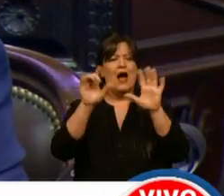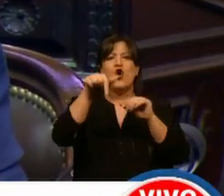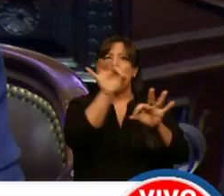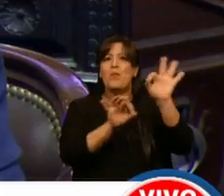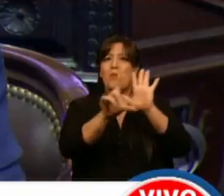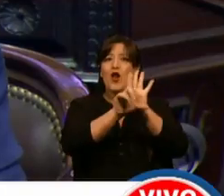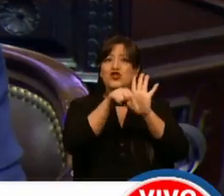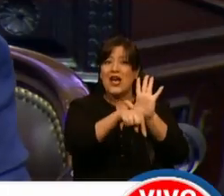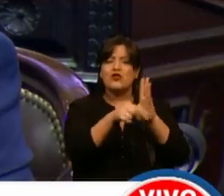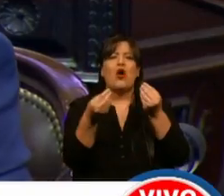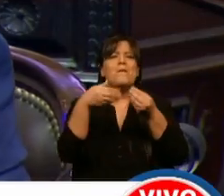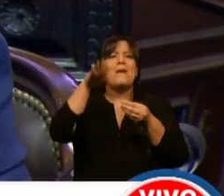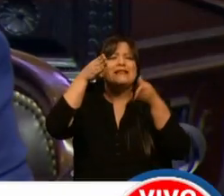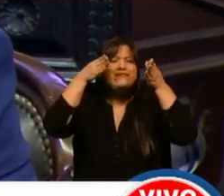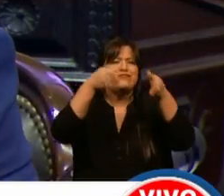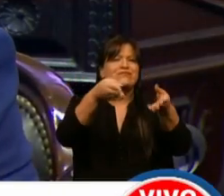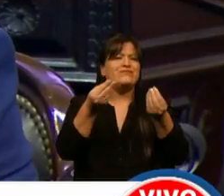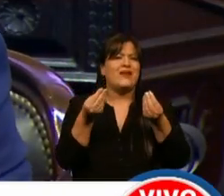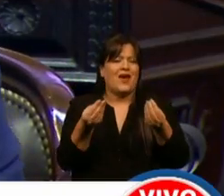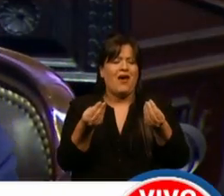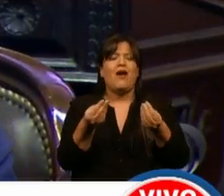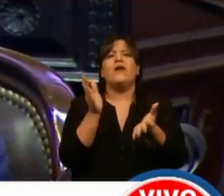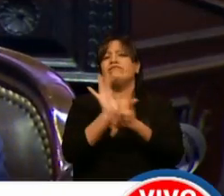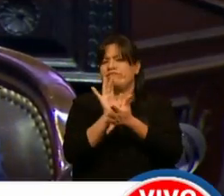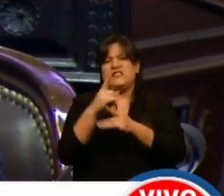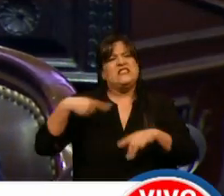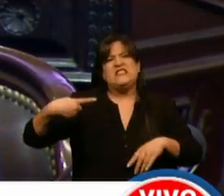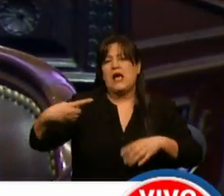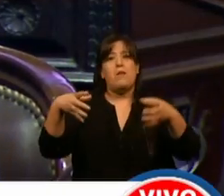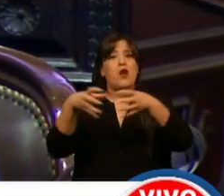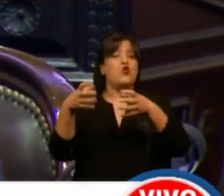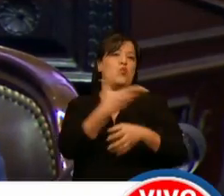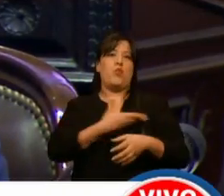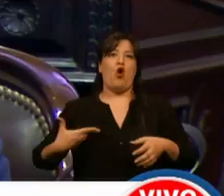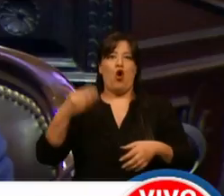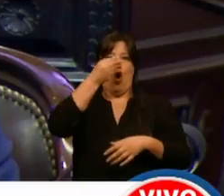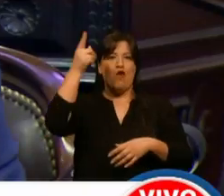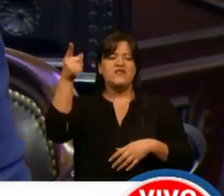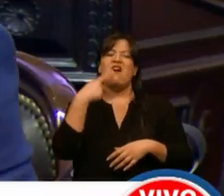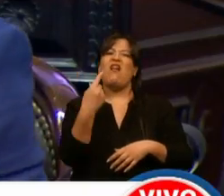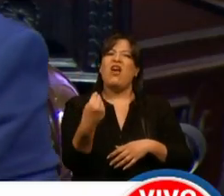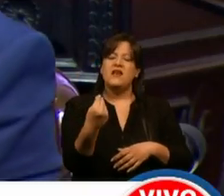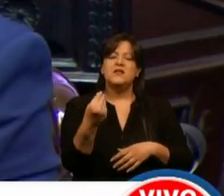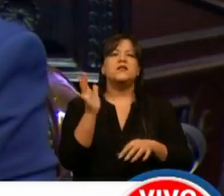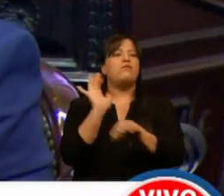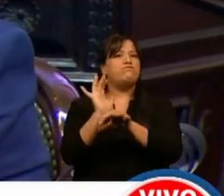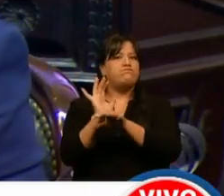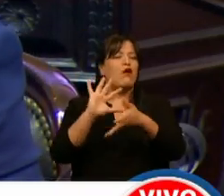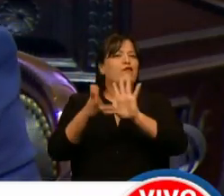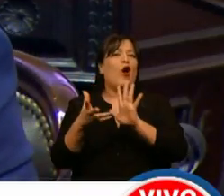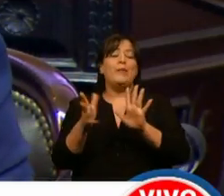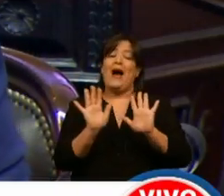proyecto está orientado a lo que siempre el oficialismo no acostumbra que tiene que ver que de manera